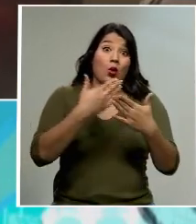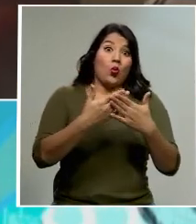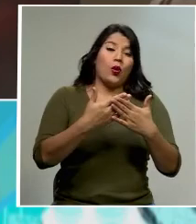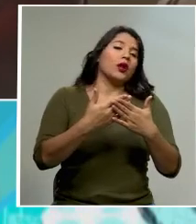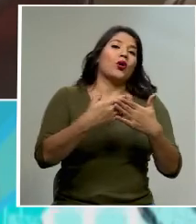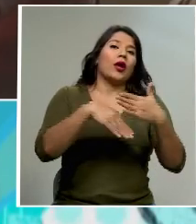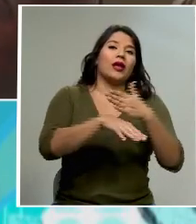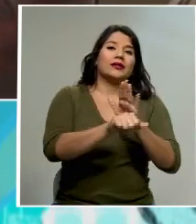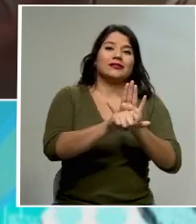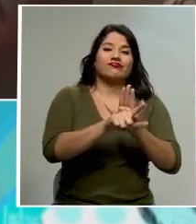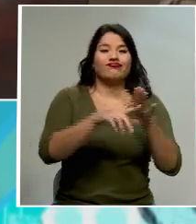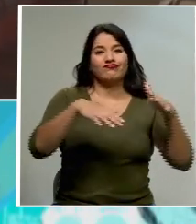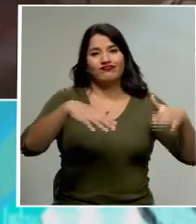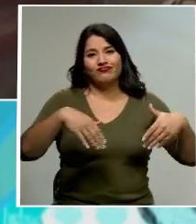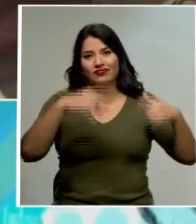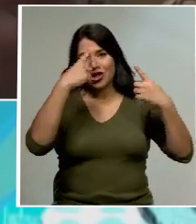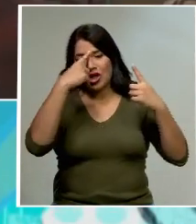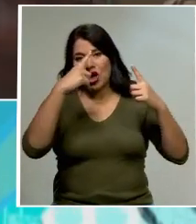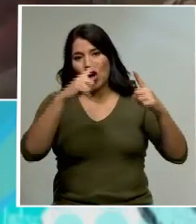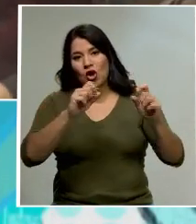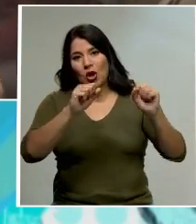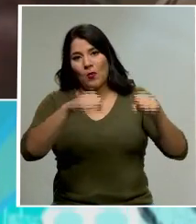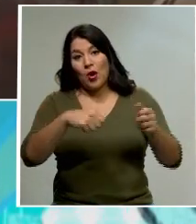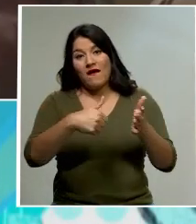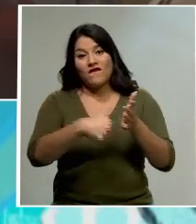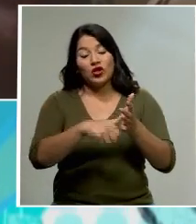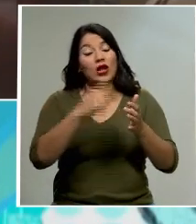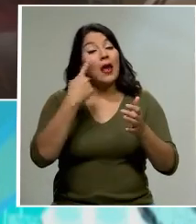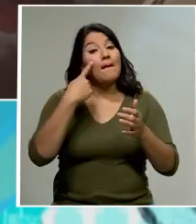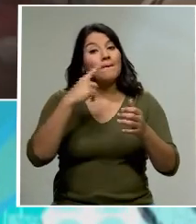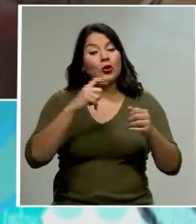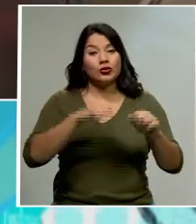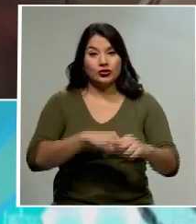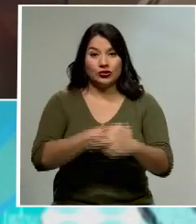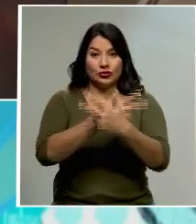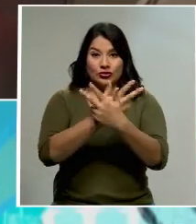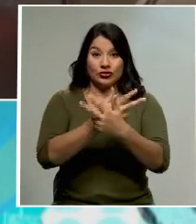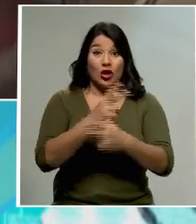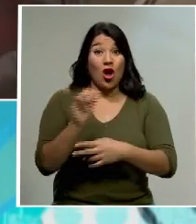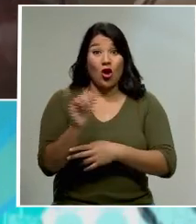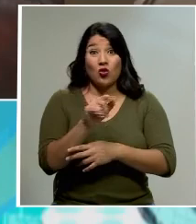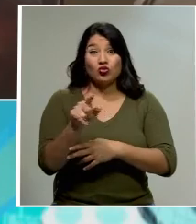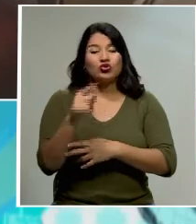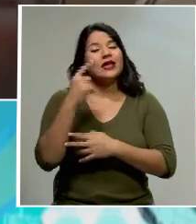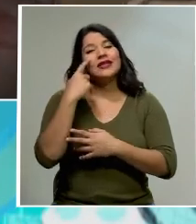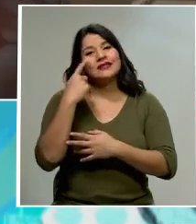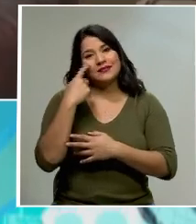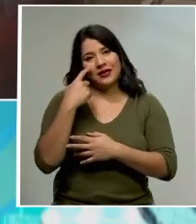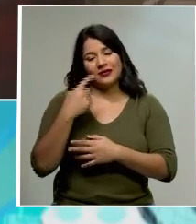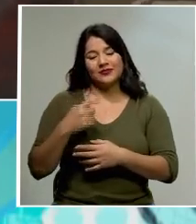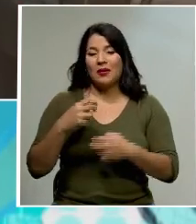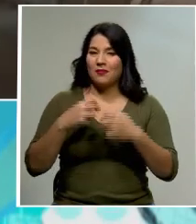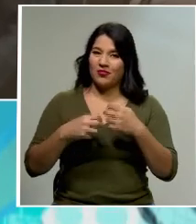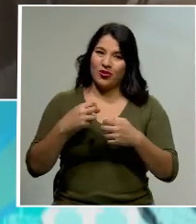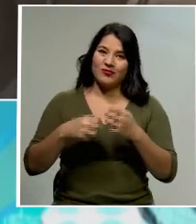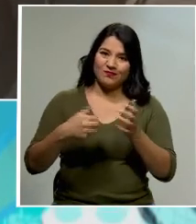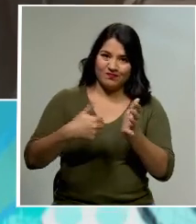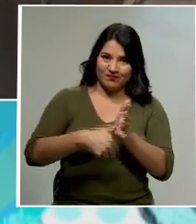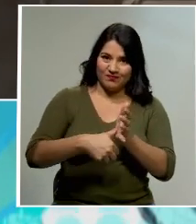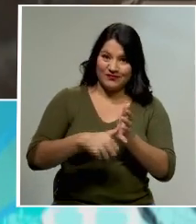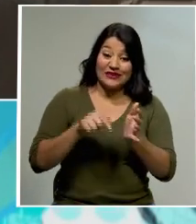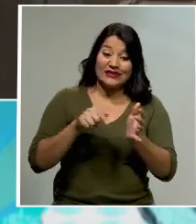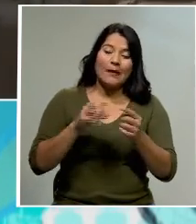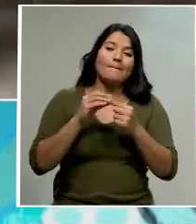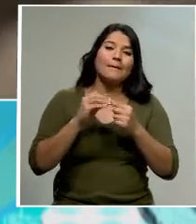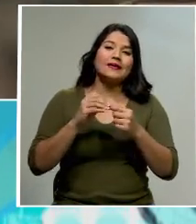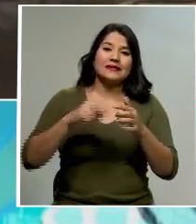se ha podido llegar a tener esta facilidad, por lo menos como ustedes veían por el tema de las votaciones como la principal